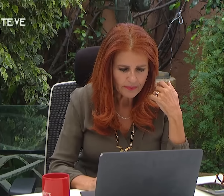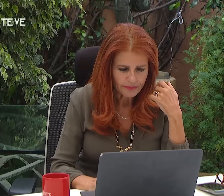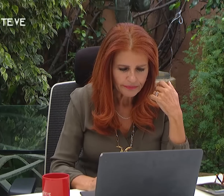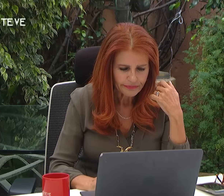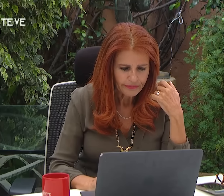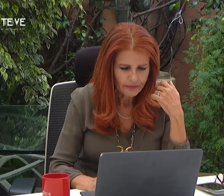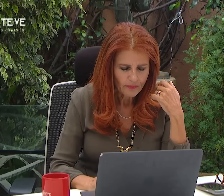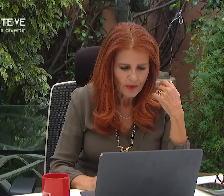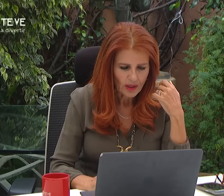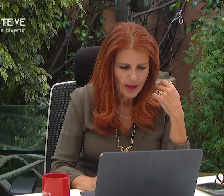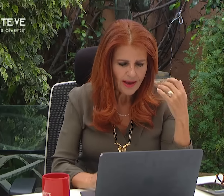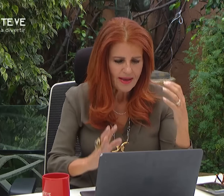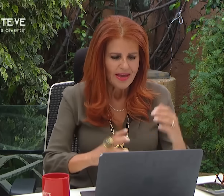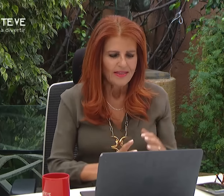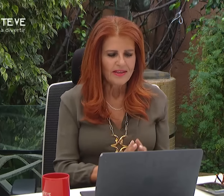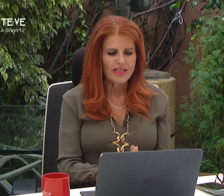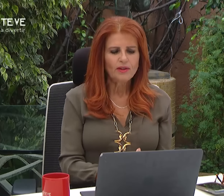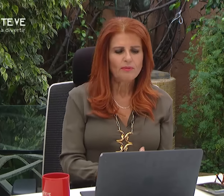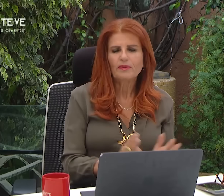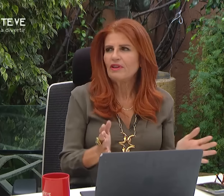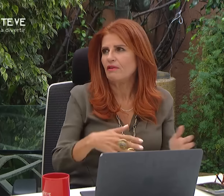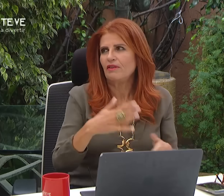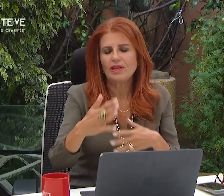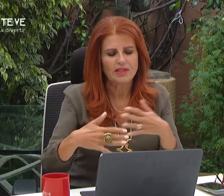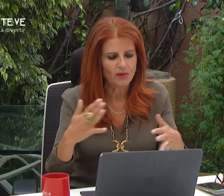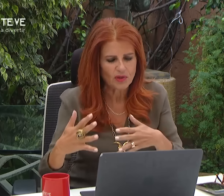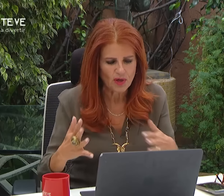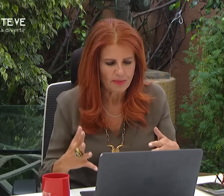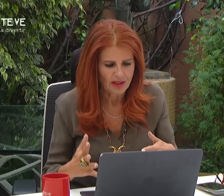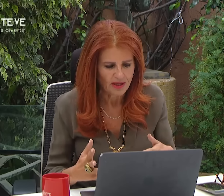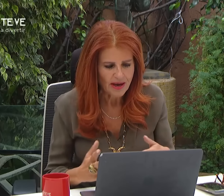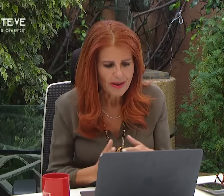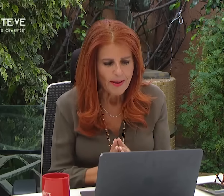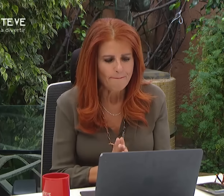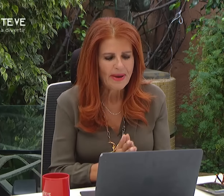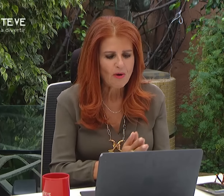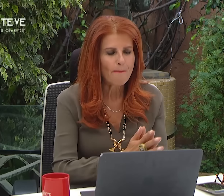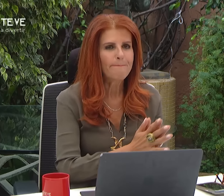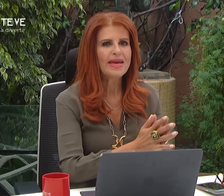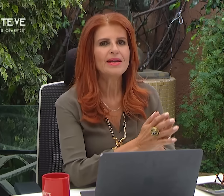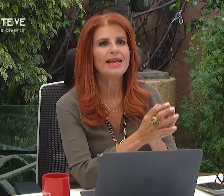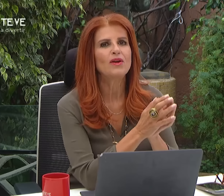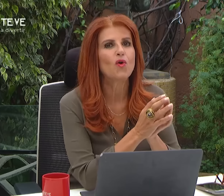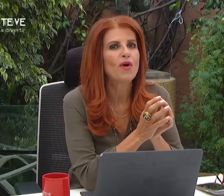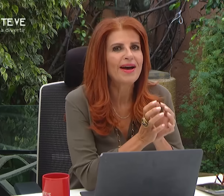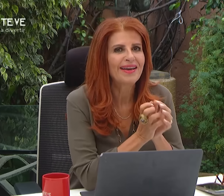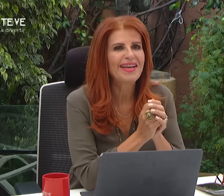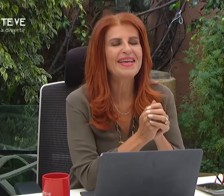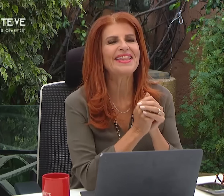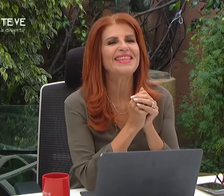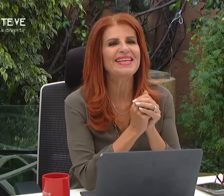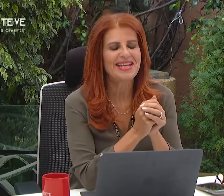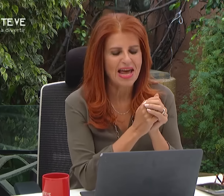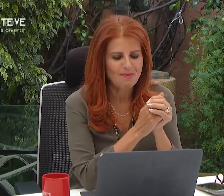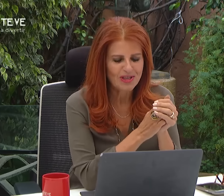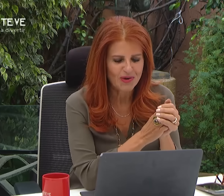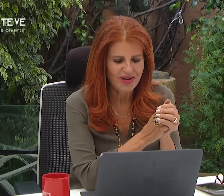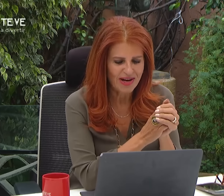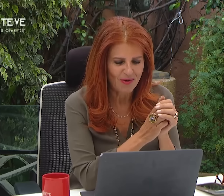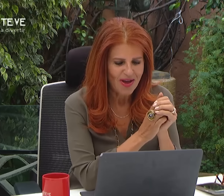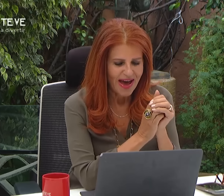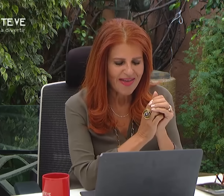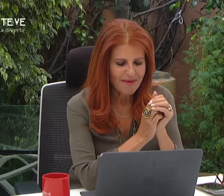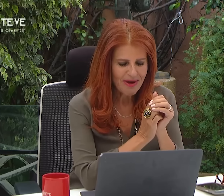aquí Ah diciendo sigue diciendo que es una mentira pero vean el coraje que tiene al